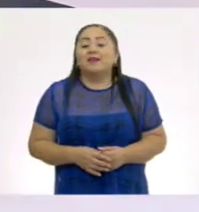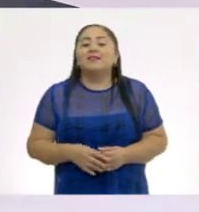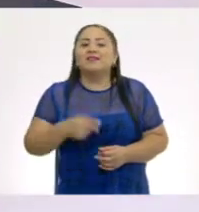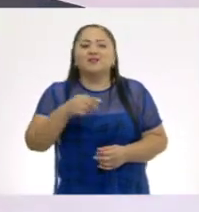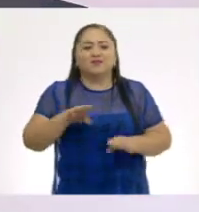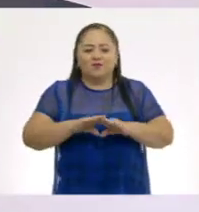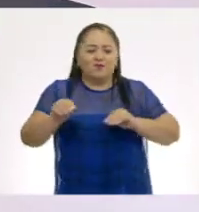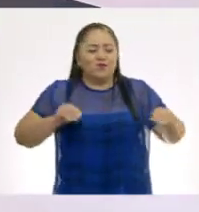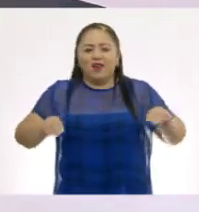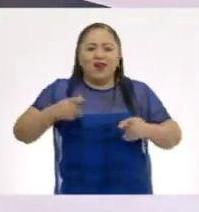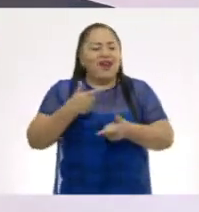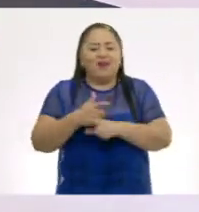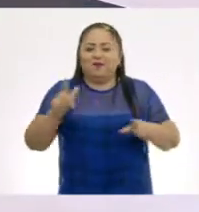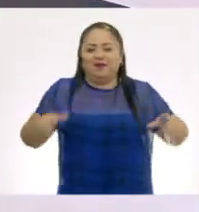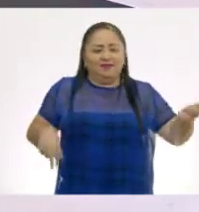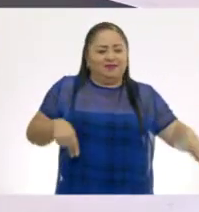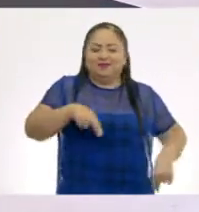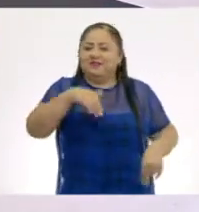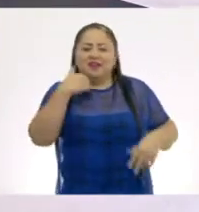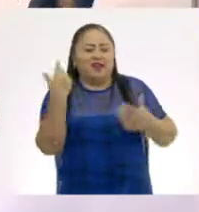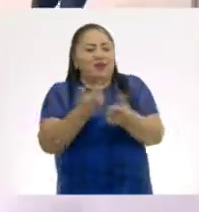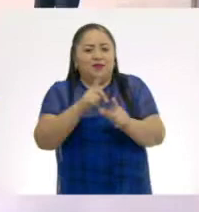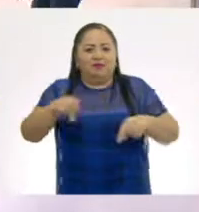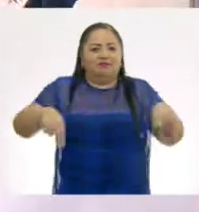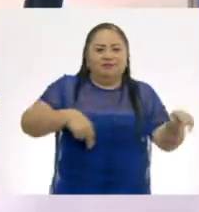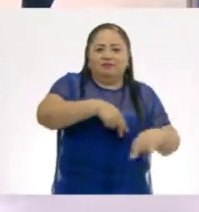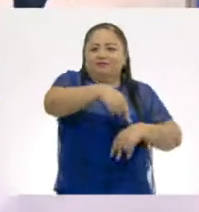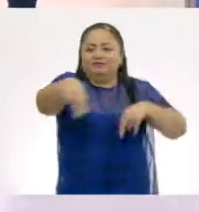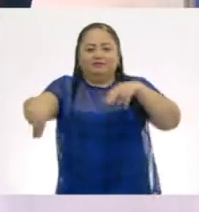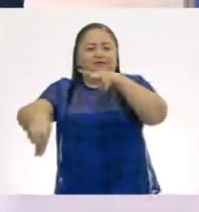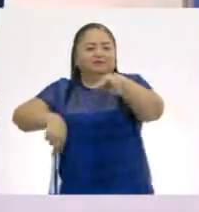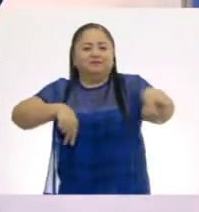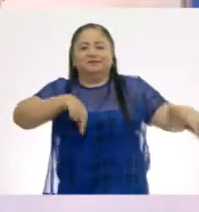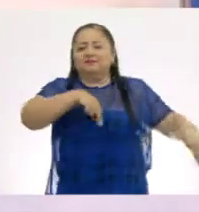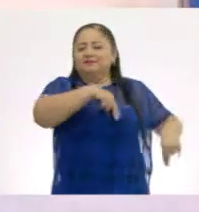Movimiento libre. Podemos movernos como queramos.